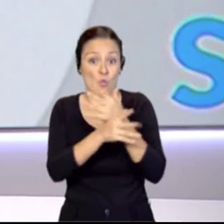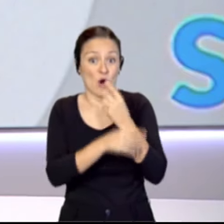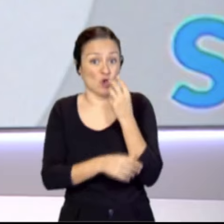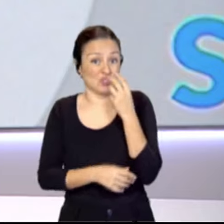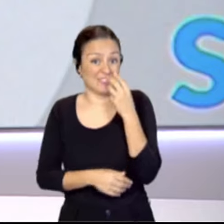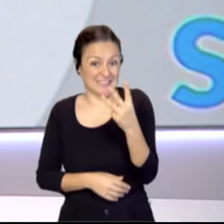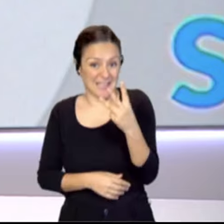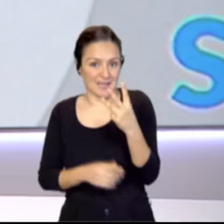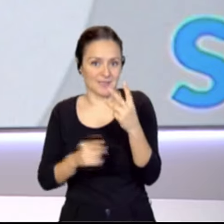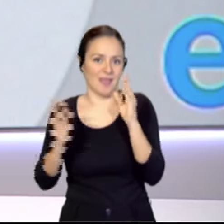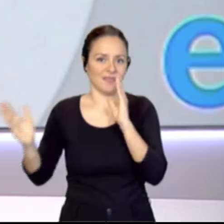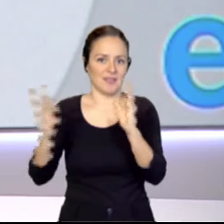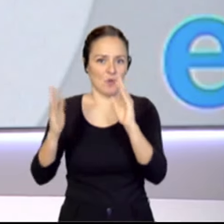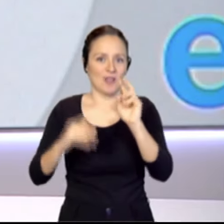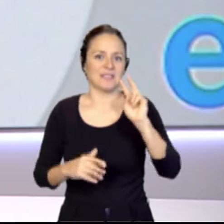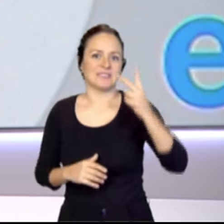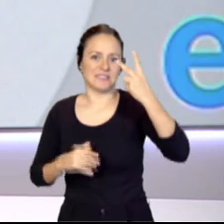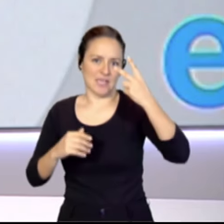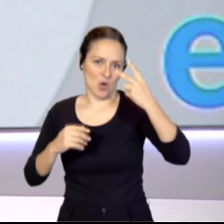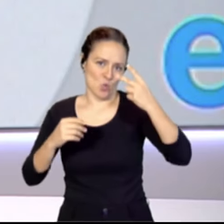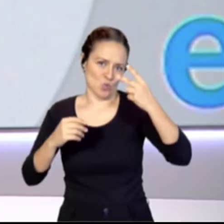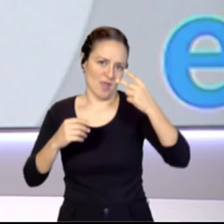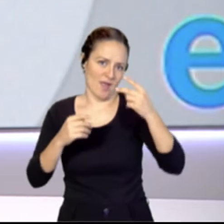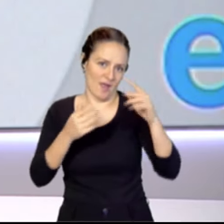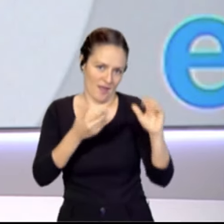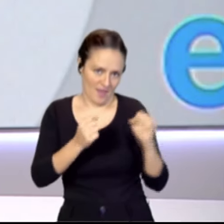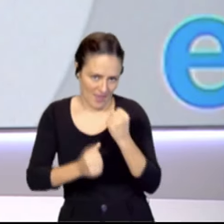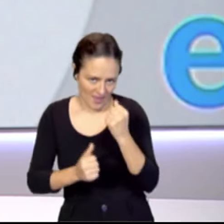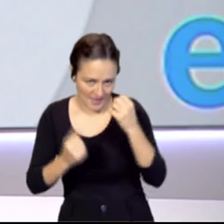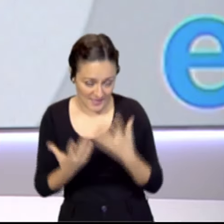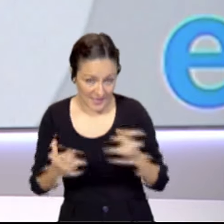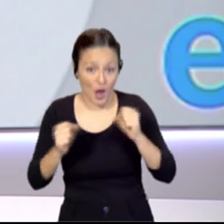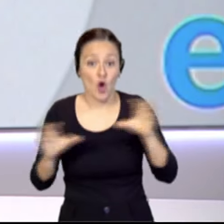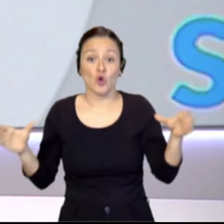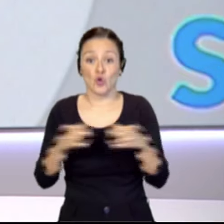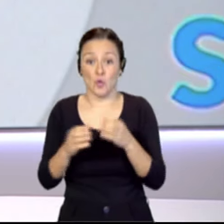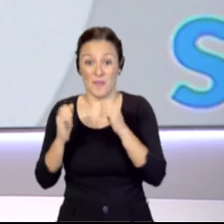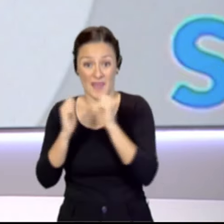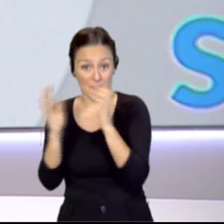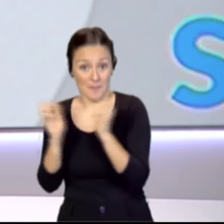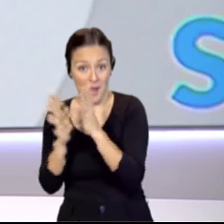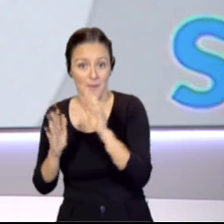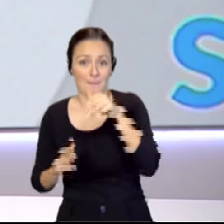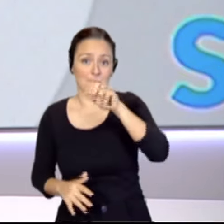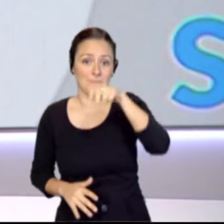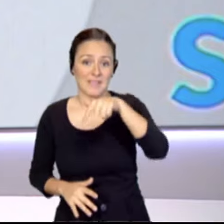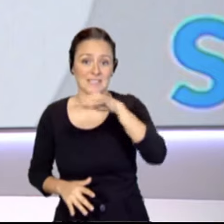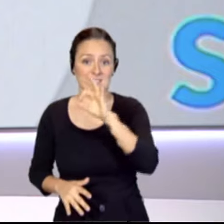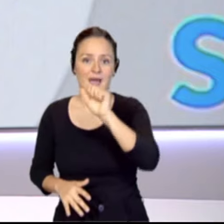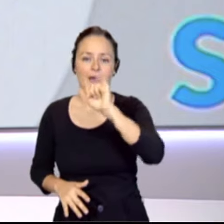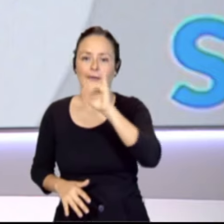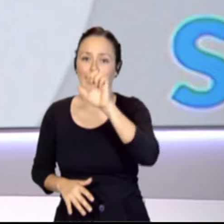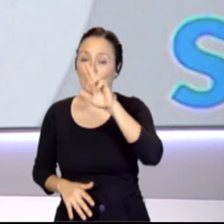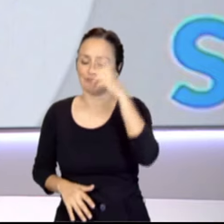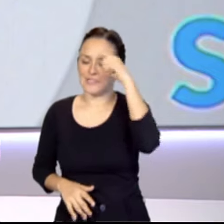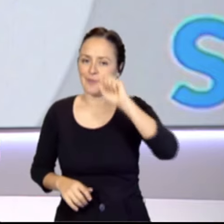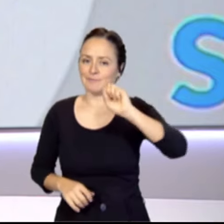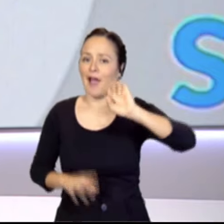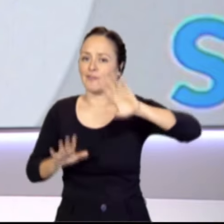temporada en la segunda federación pero el histórico club deportivo mensajero ya sabe que la próxima temporada va a militar en tercera tras